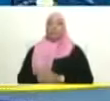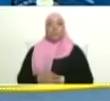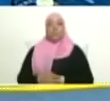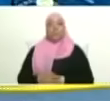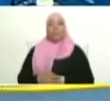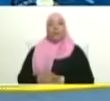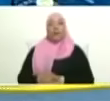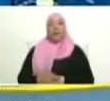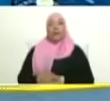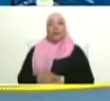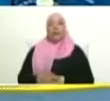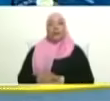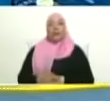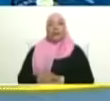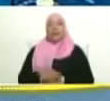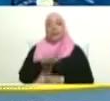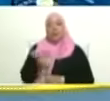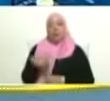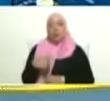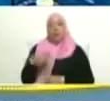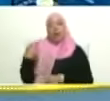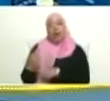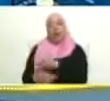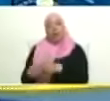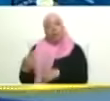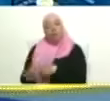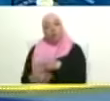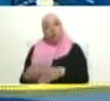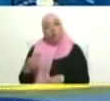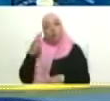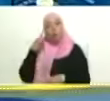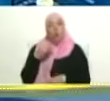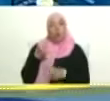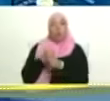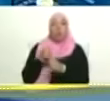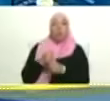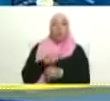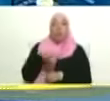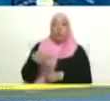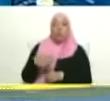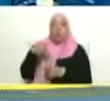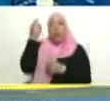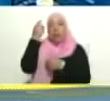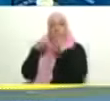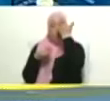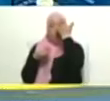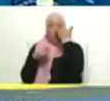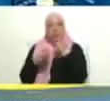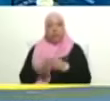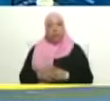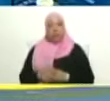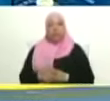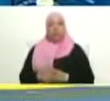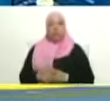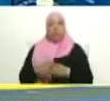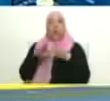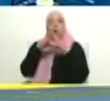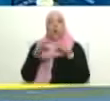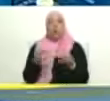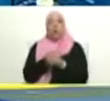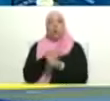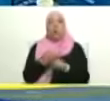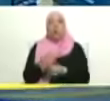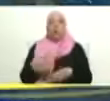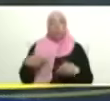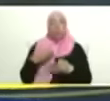Y nuestra revolución bolivariana, por mandato de nuestro comandante Chávez, creó todas las condiciones